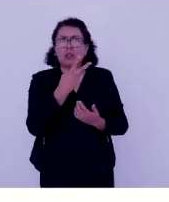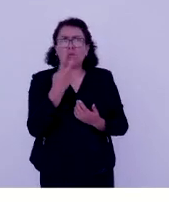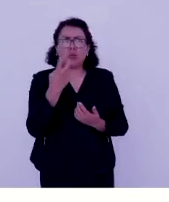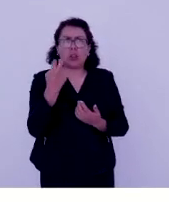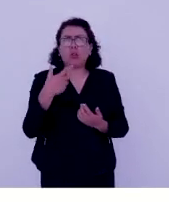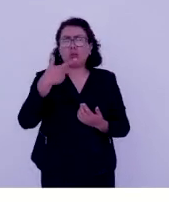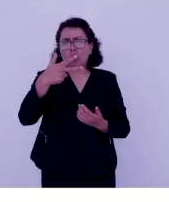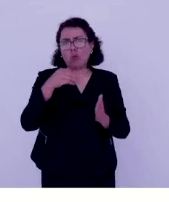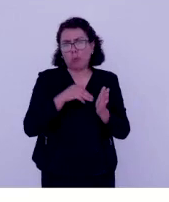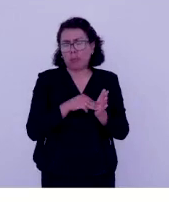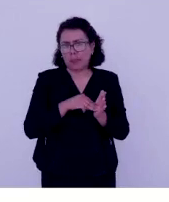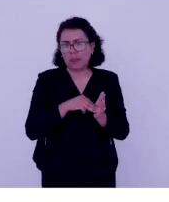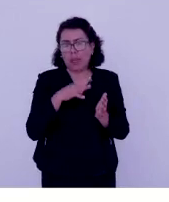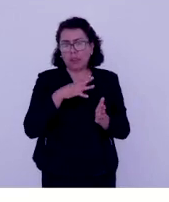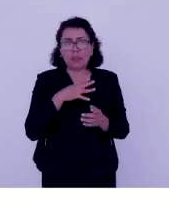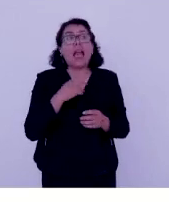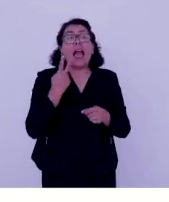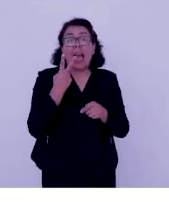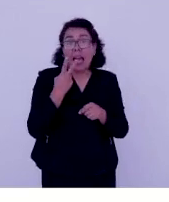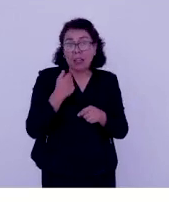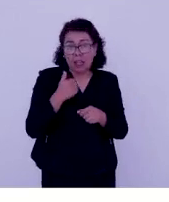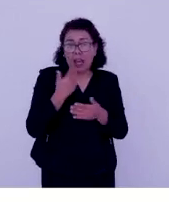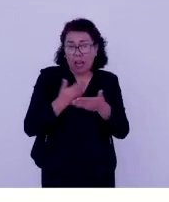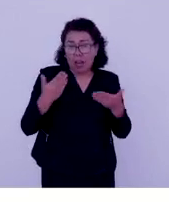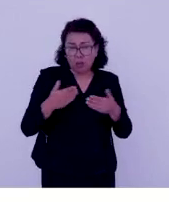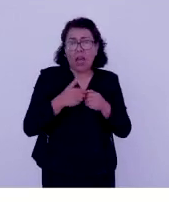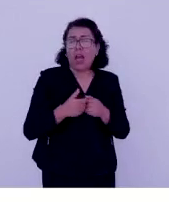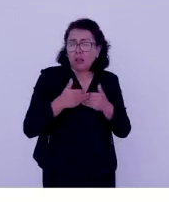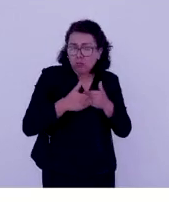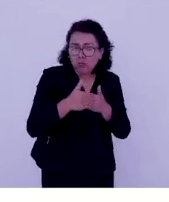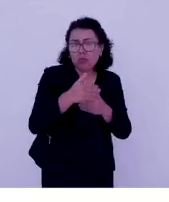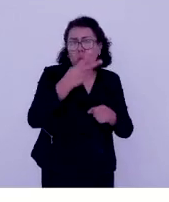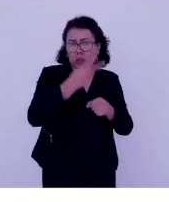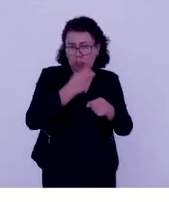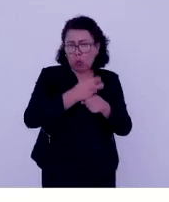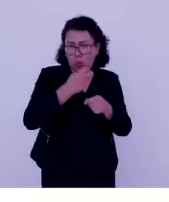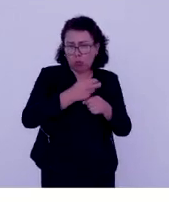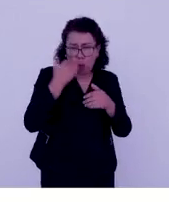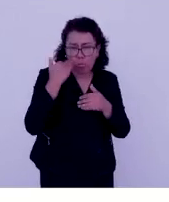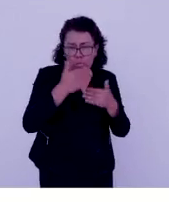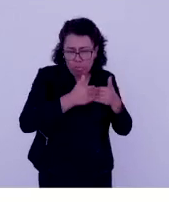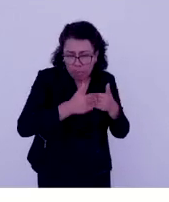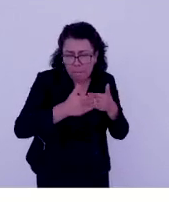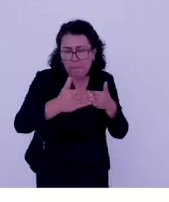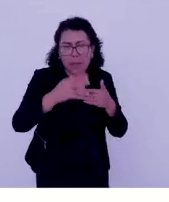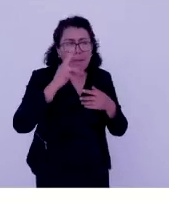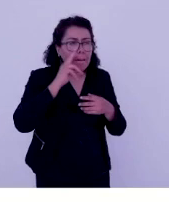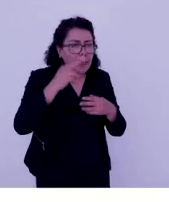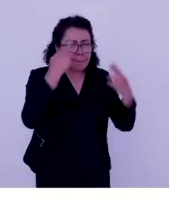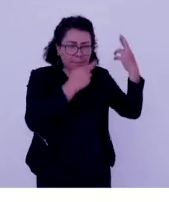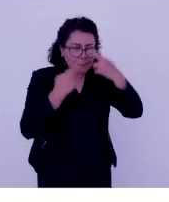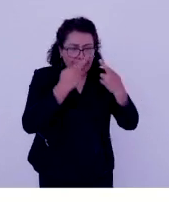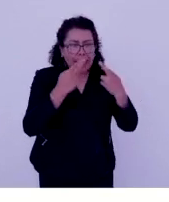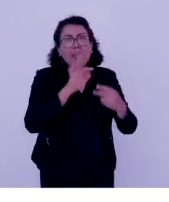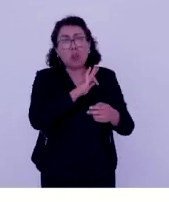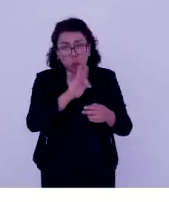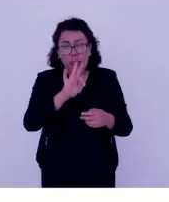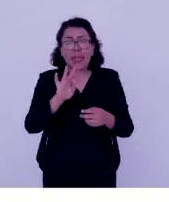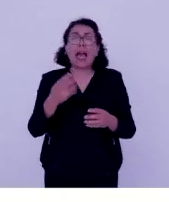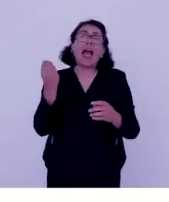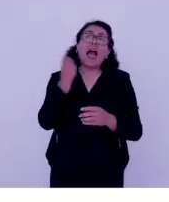208,000 vamos a una segunda fase para que el resultado de la notificación también pueda ser visualizada de inmediato por el abogado